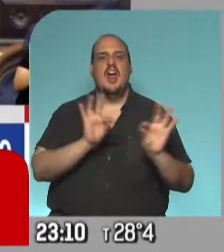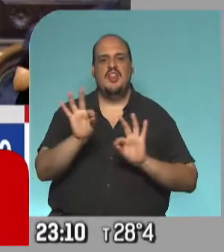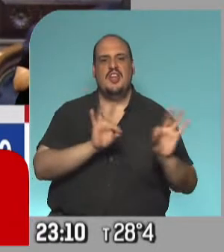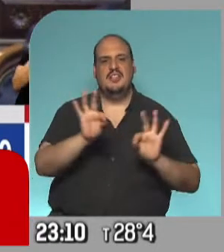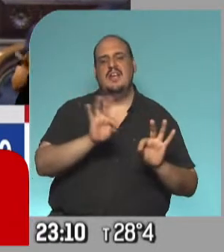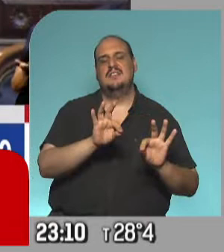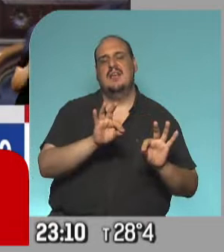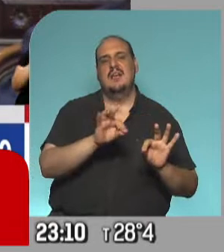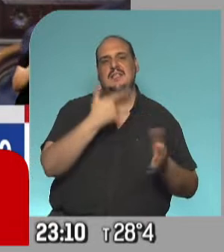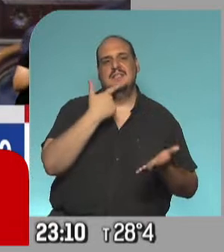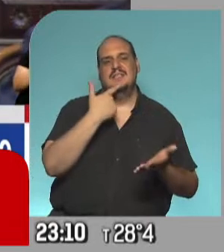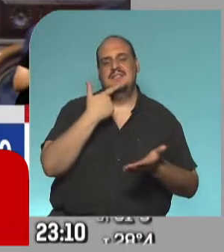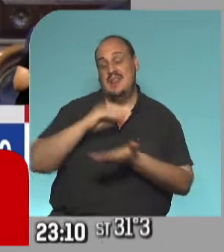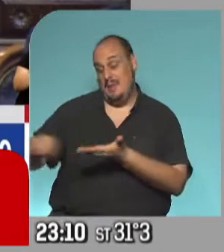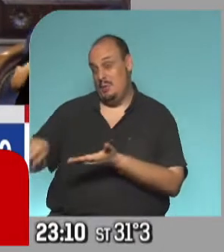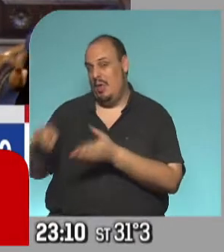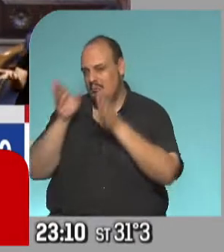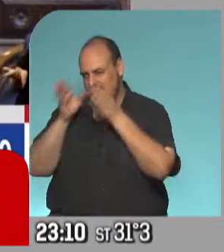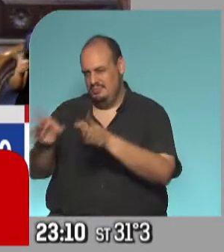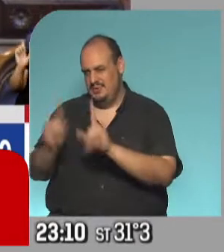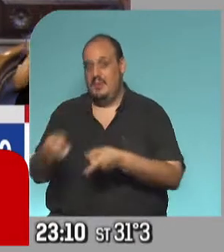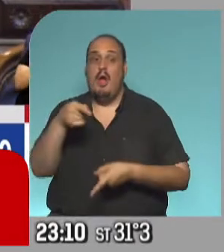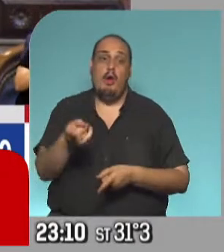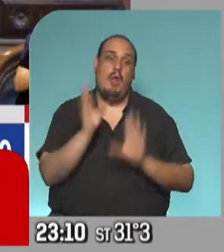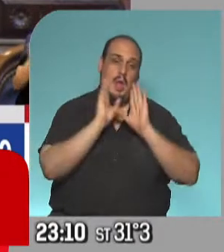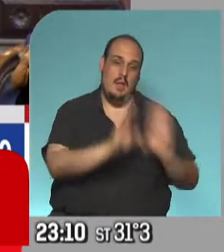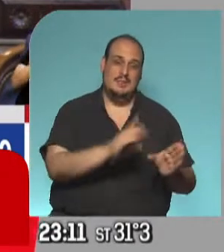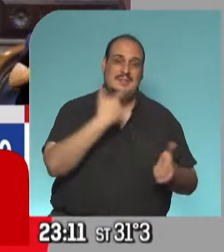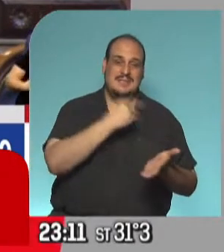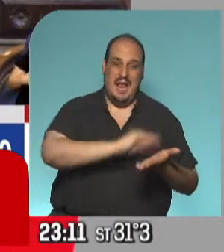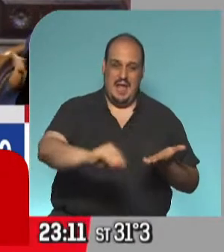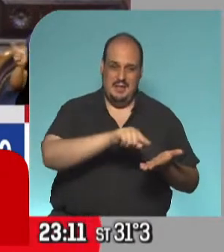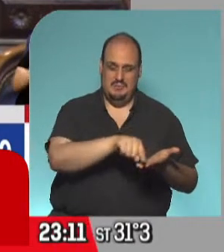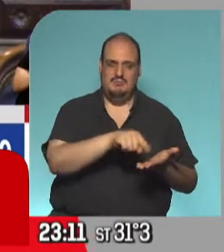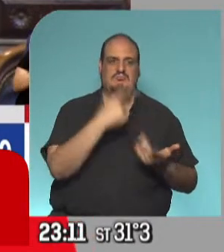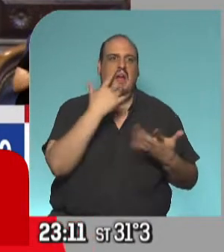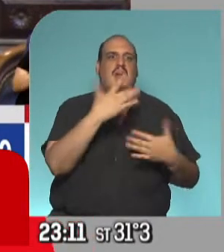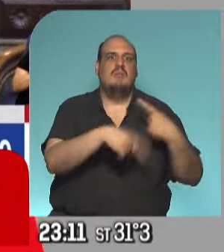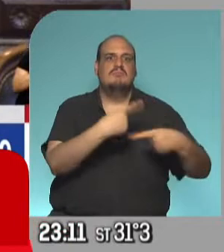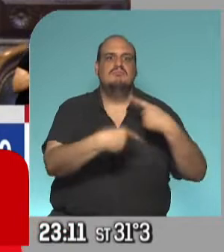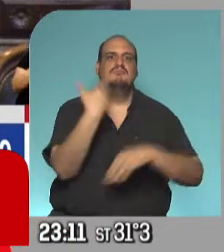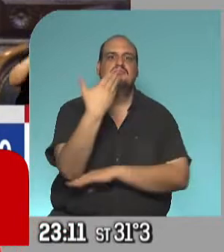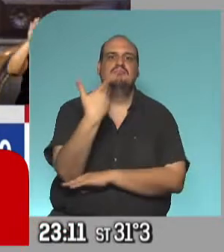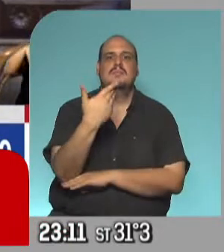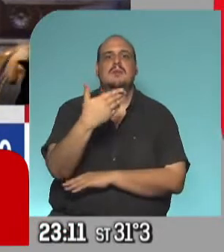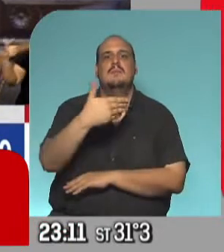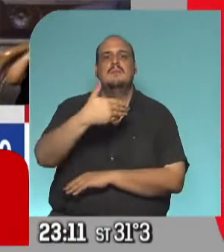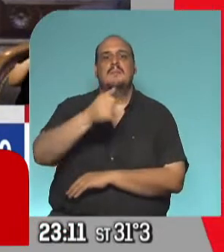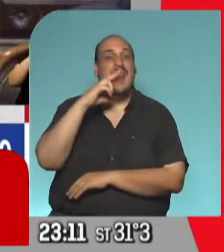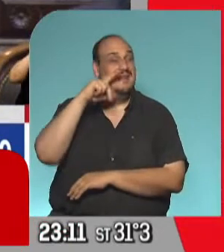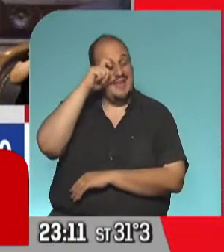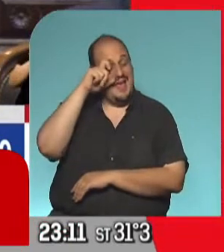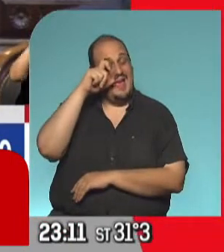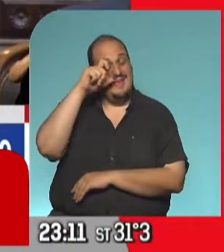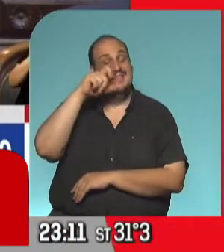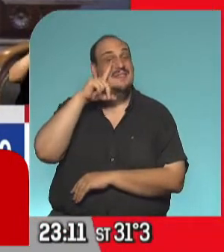la Cámara Baja. Pero podemos ir al recinto, podemos ir al Senado para saber qué continúa siendo María Inés Pilati Vergara, la senadora que hace